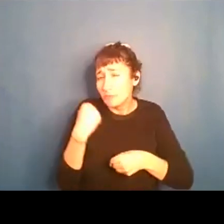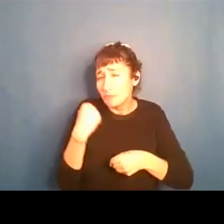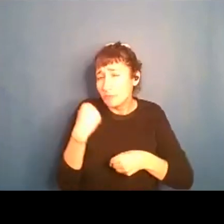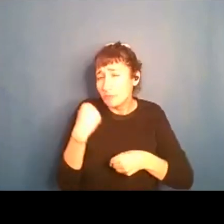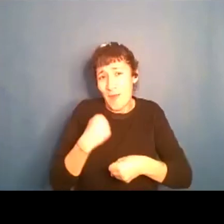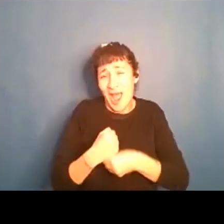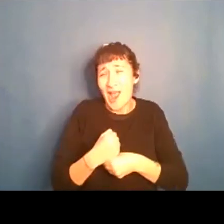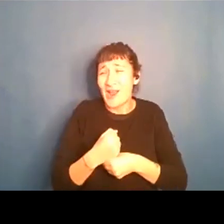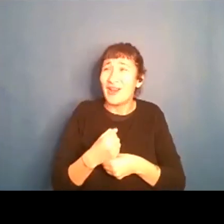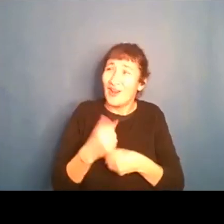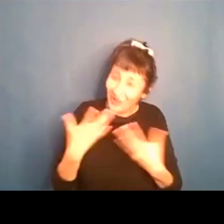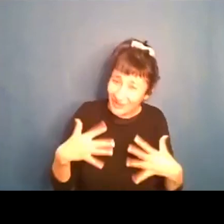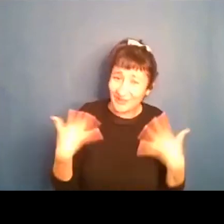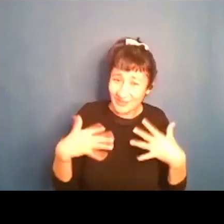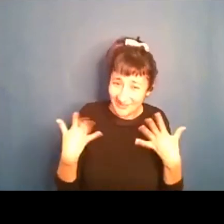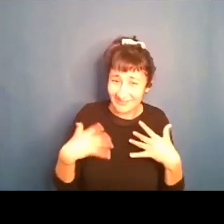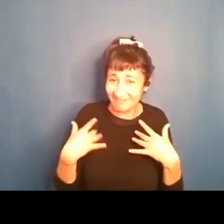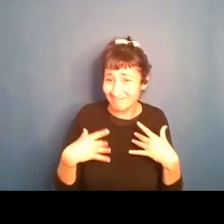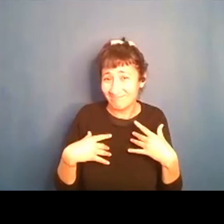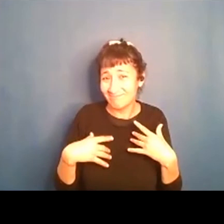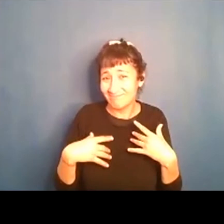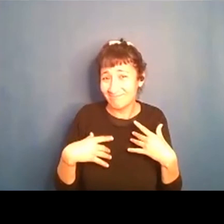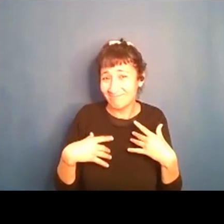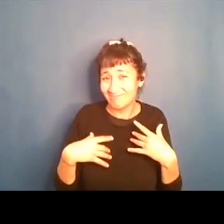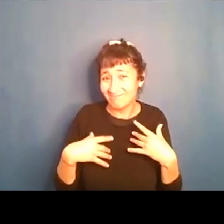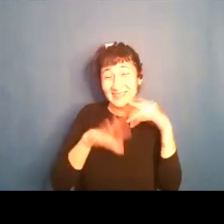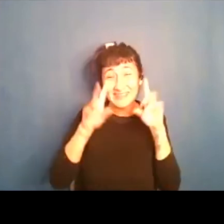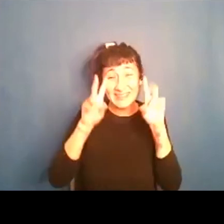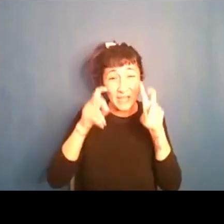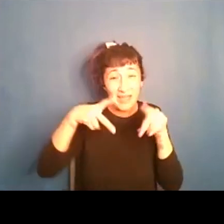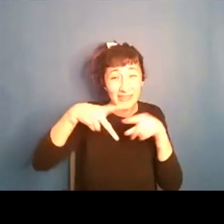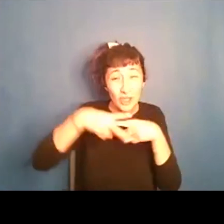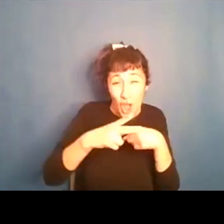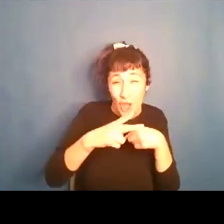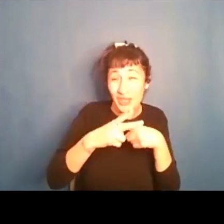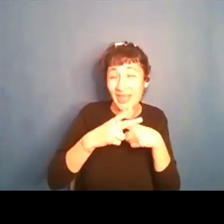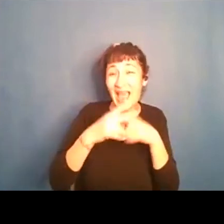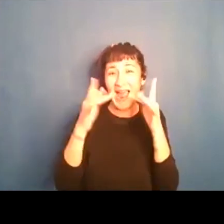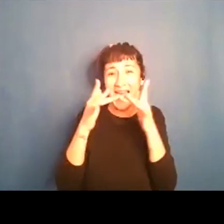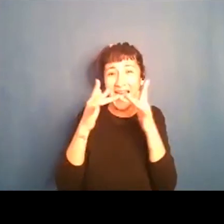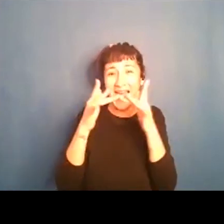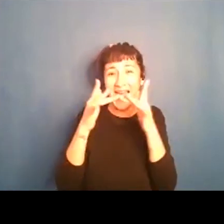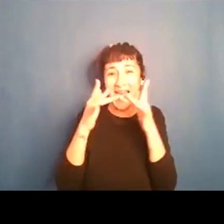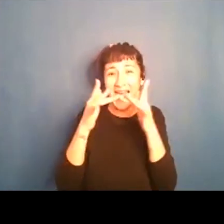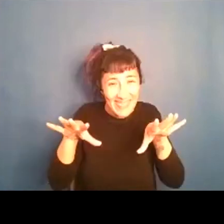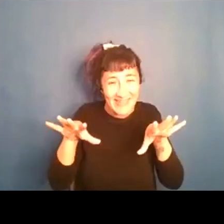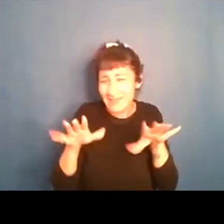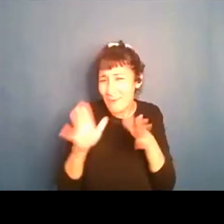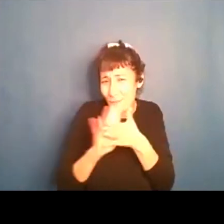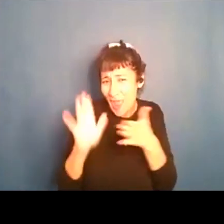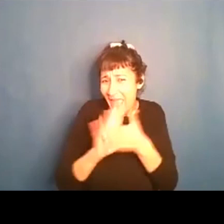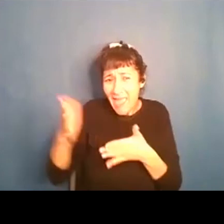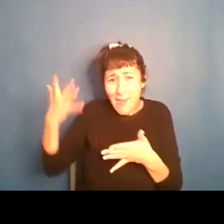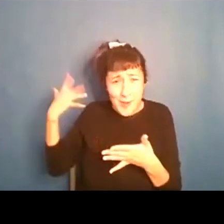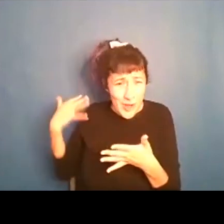no, de lo que es el campo de la tecnología de red social, es reciente, porque convengamos